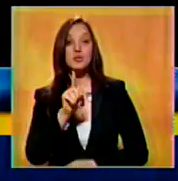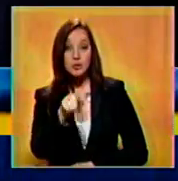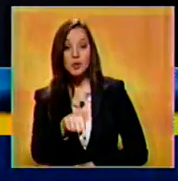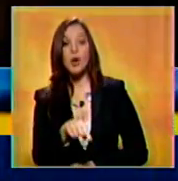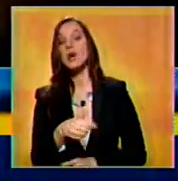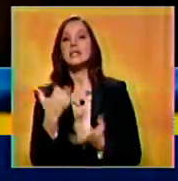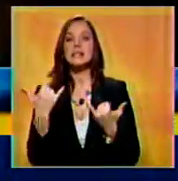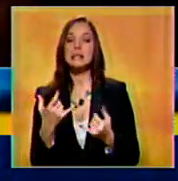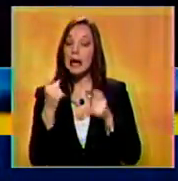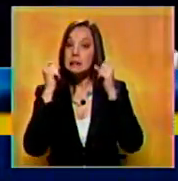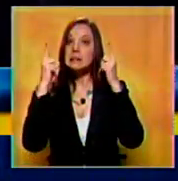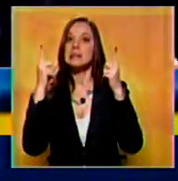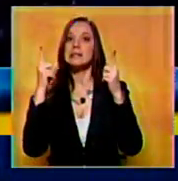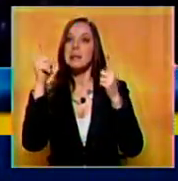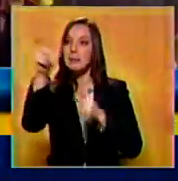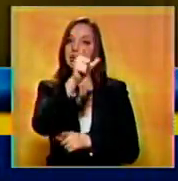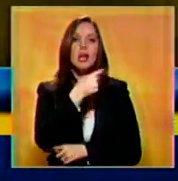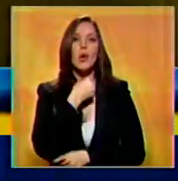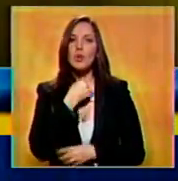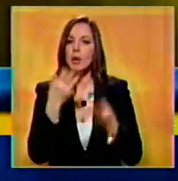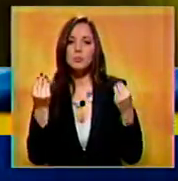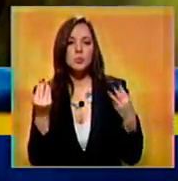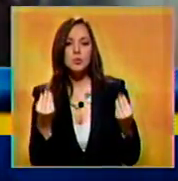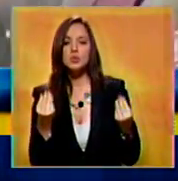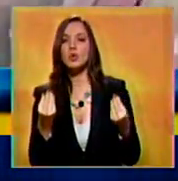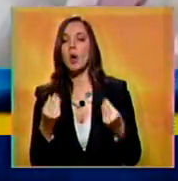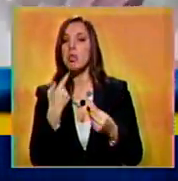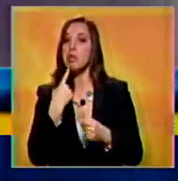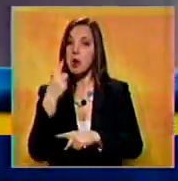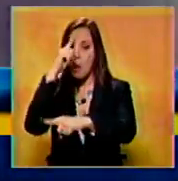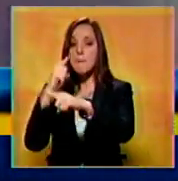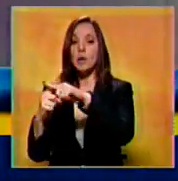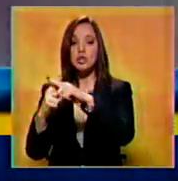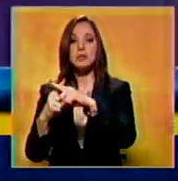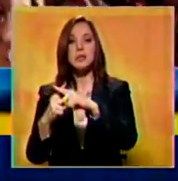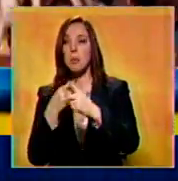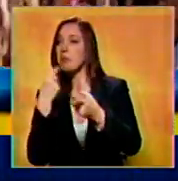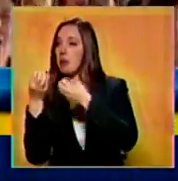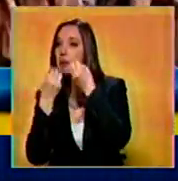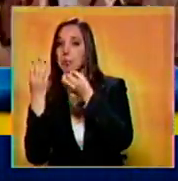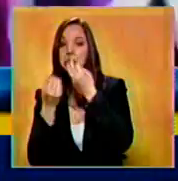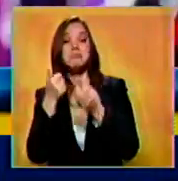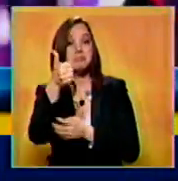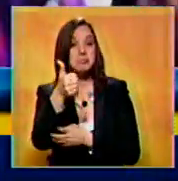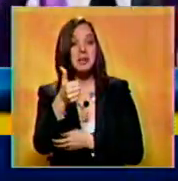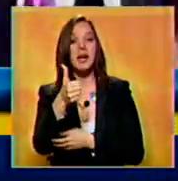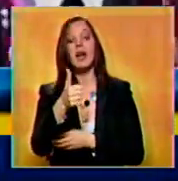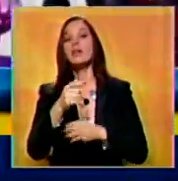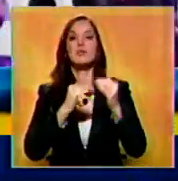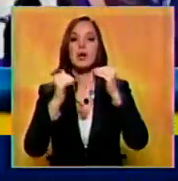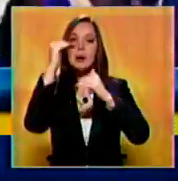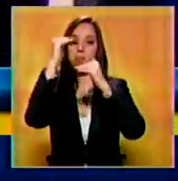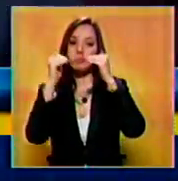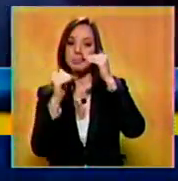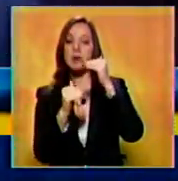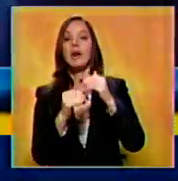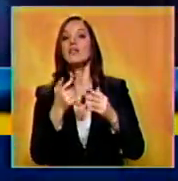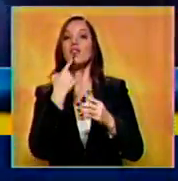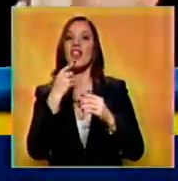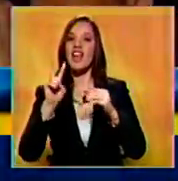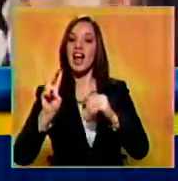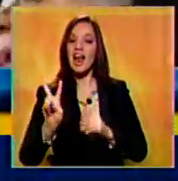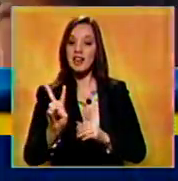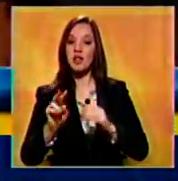estreno ya ha causado revuelo en el público con muchos comentarios positivos, alcanzando en su debut el puesto número 2 de la cartelera